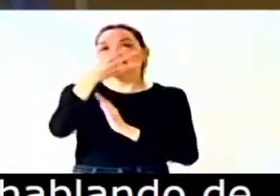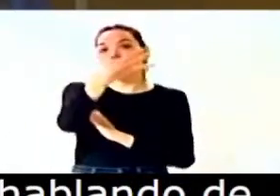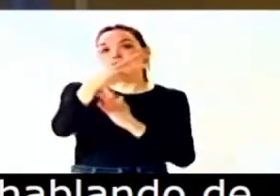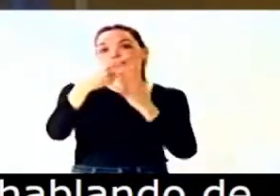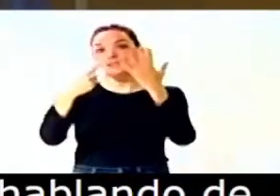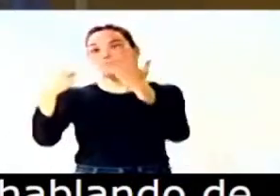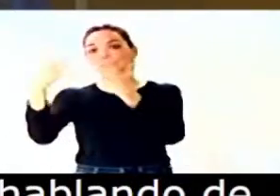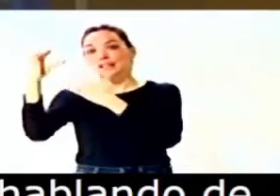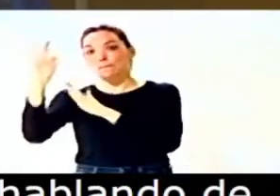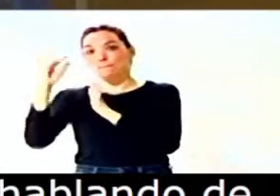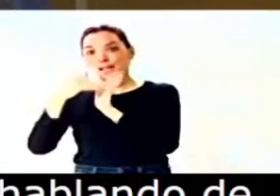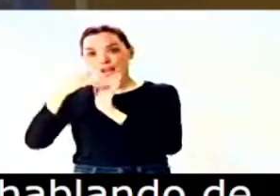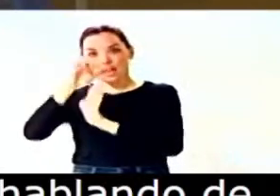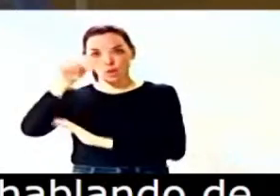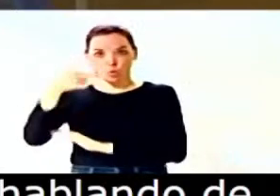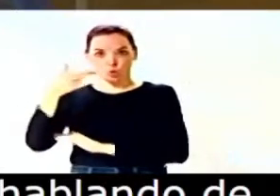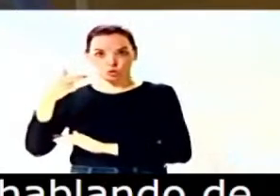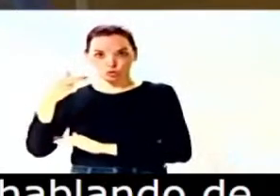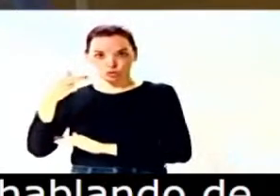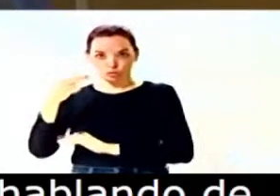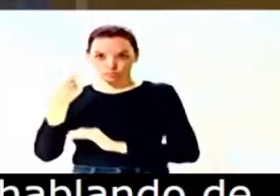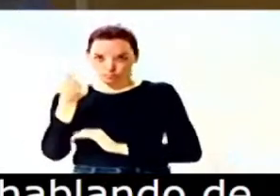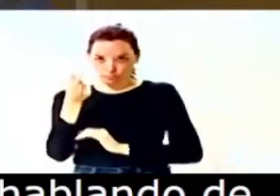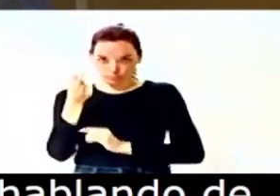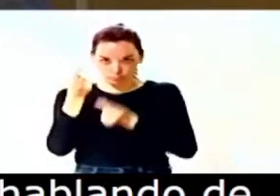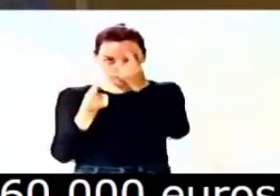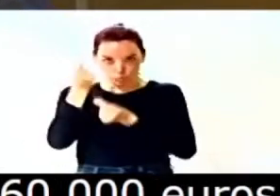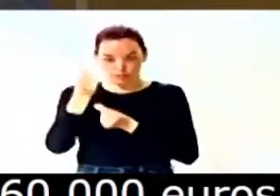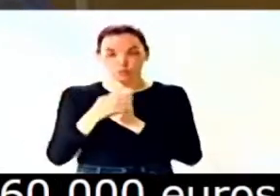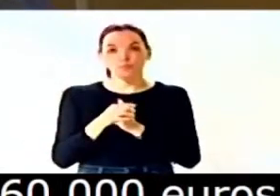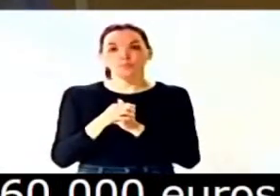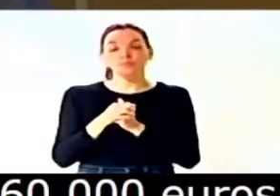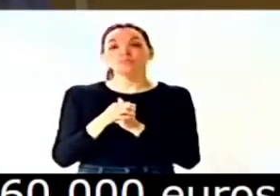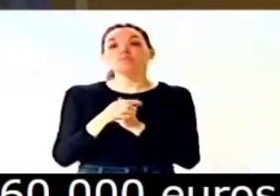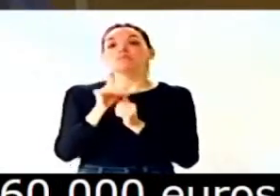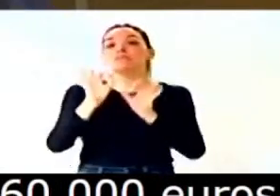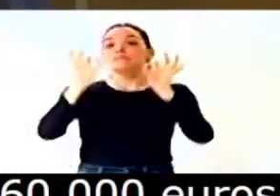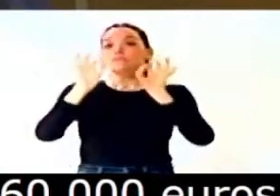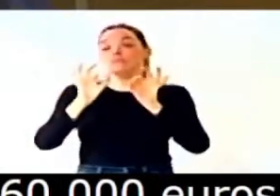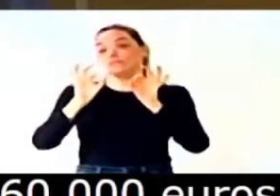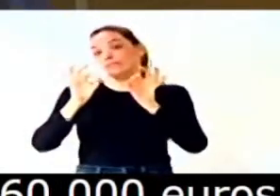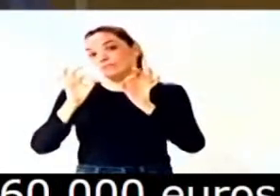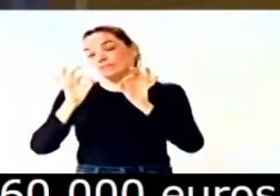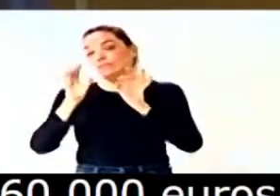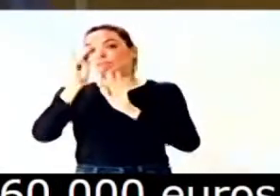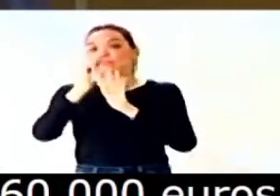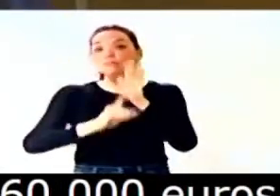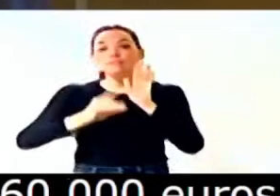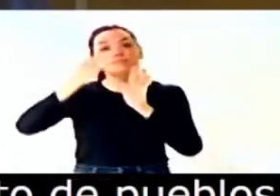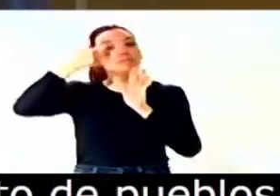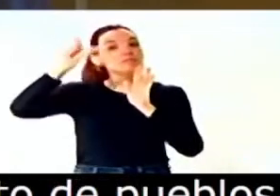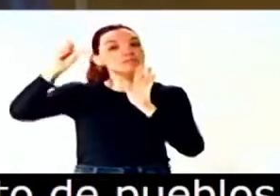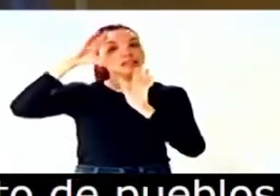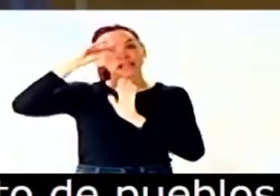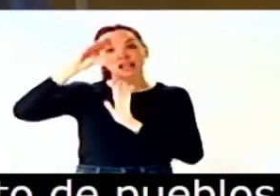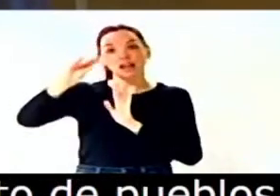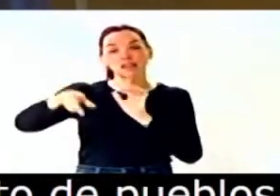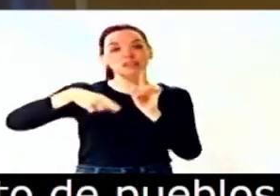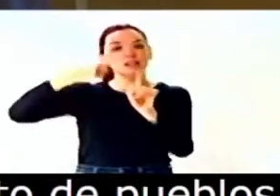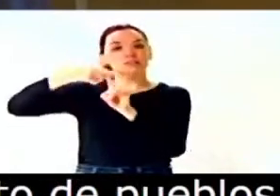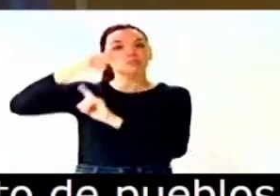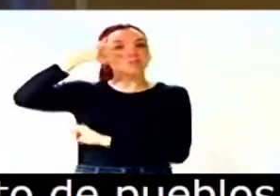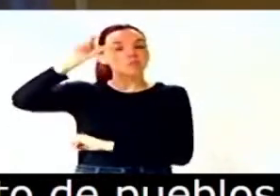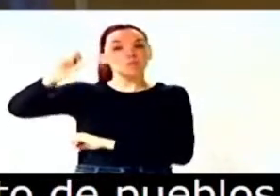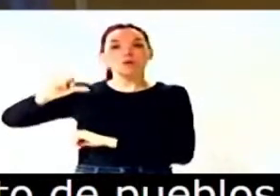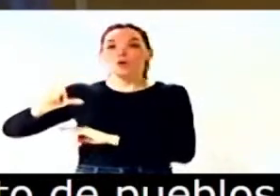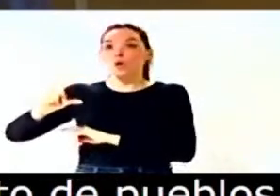3.760.000 euros. En concreto, con esta convocatoria de decreto de pueblos inteligentes dirigido a municipios de